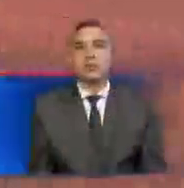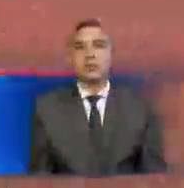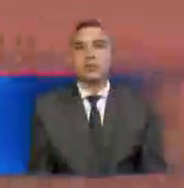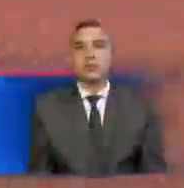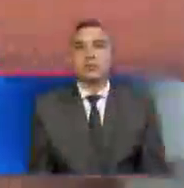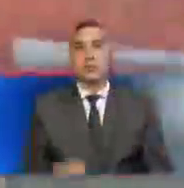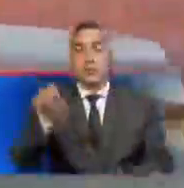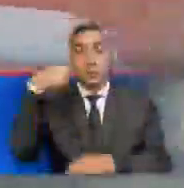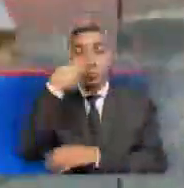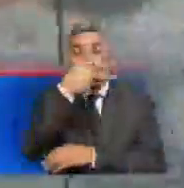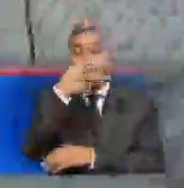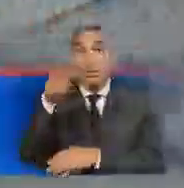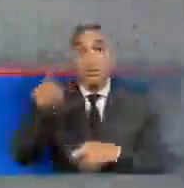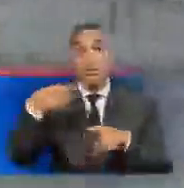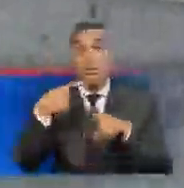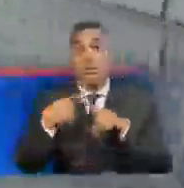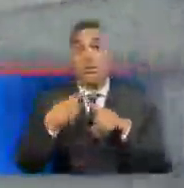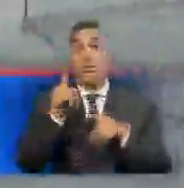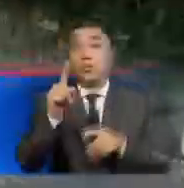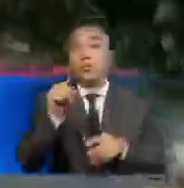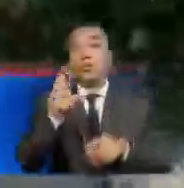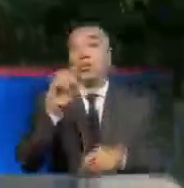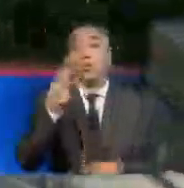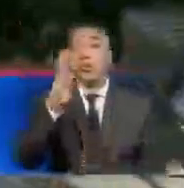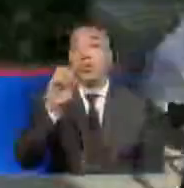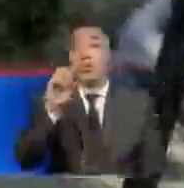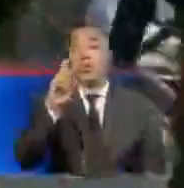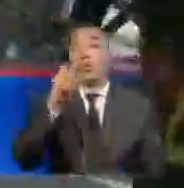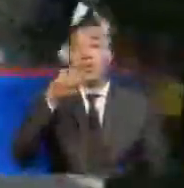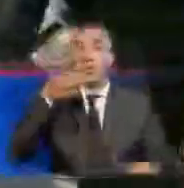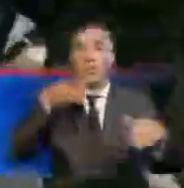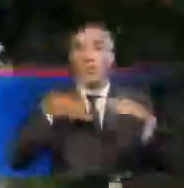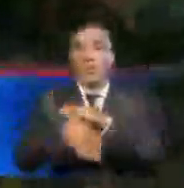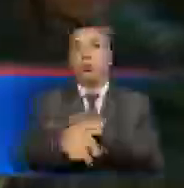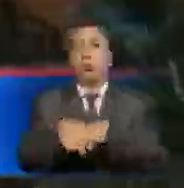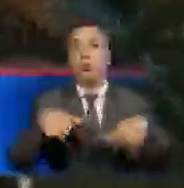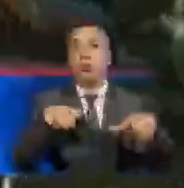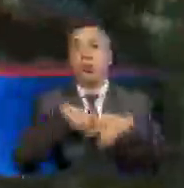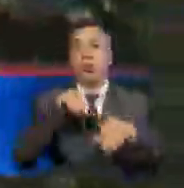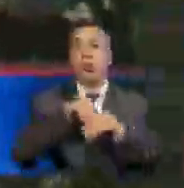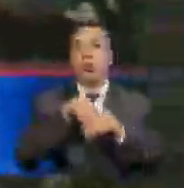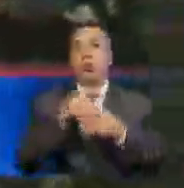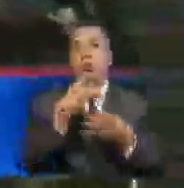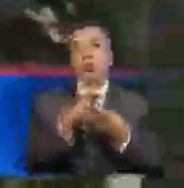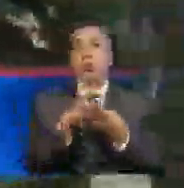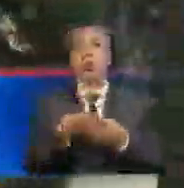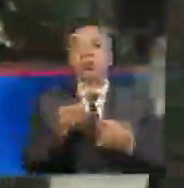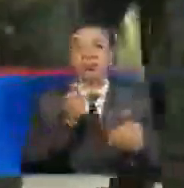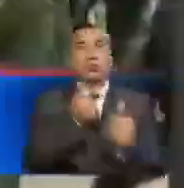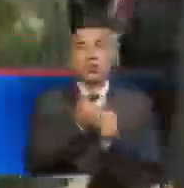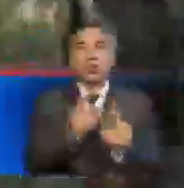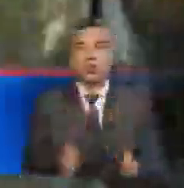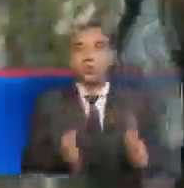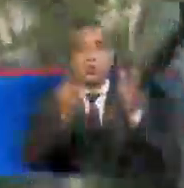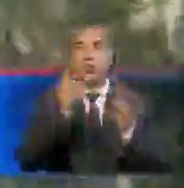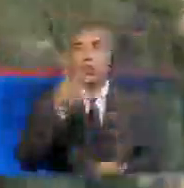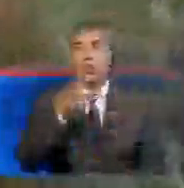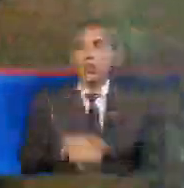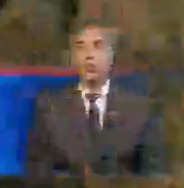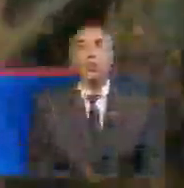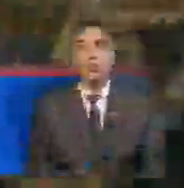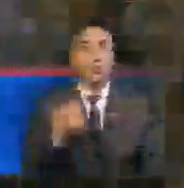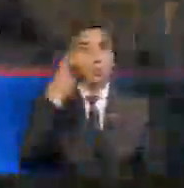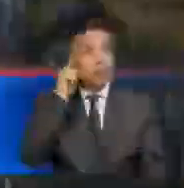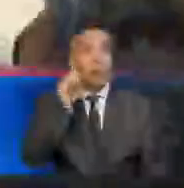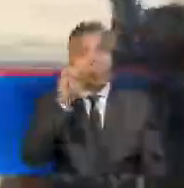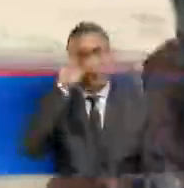Estas imágenes corresponden al momento en el que Cobo entra a una parte del reclusorio cercano al pabellón 3, que para la policía